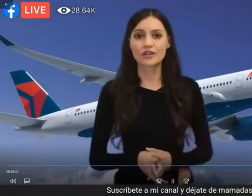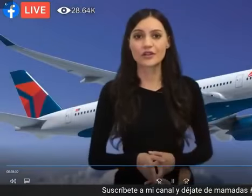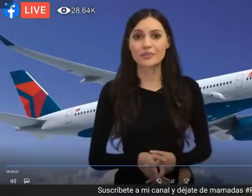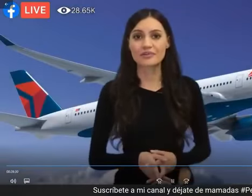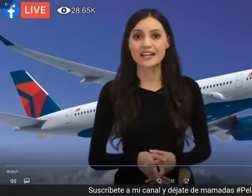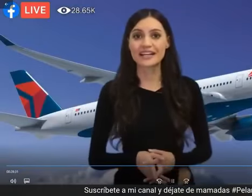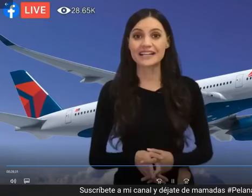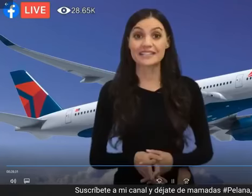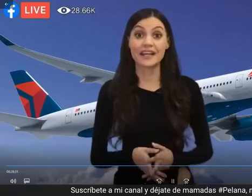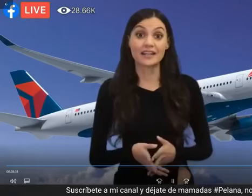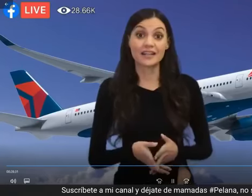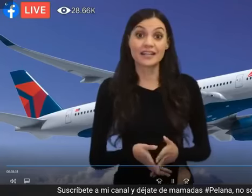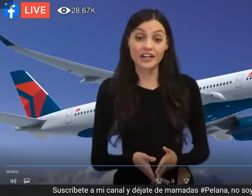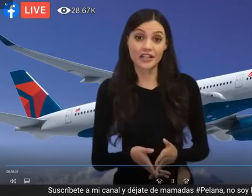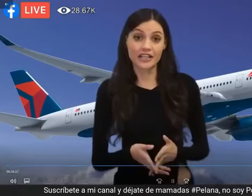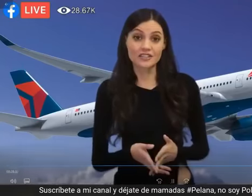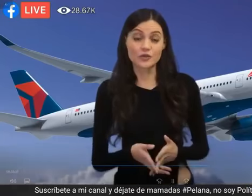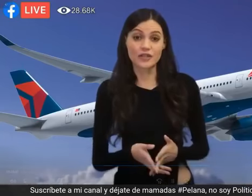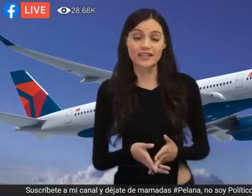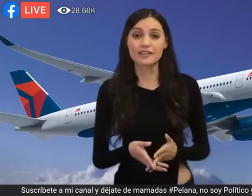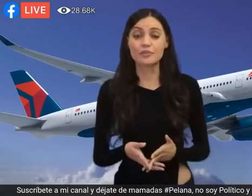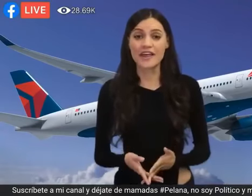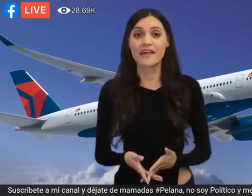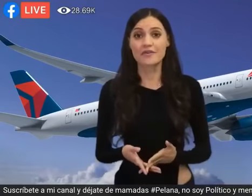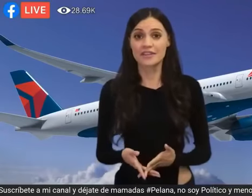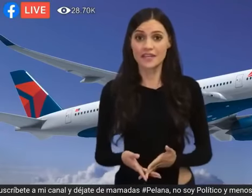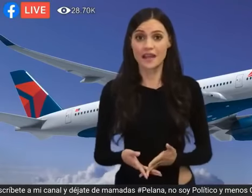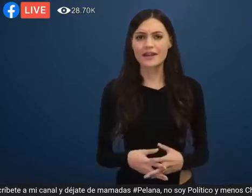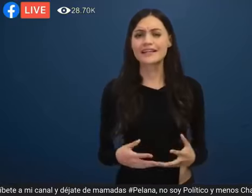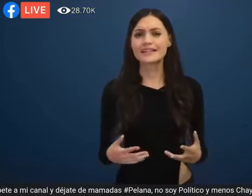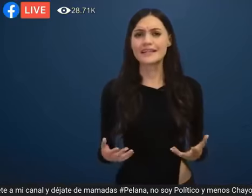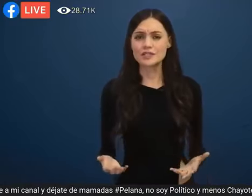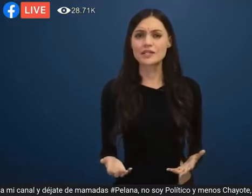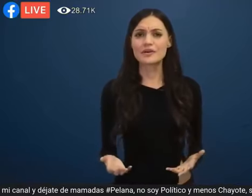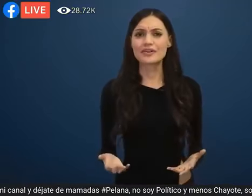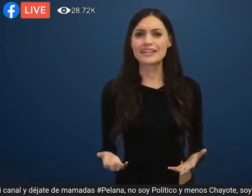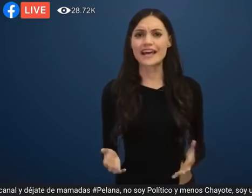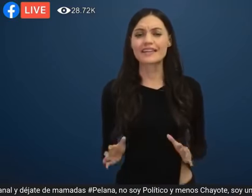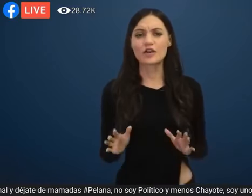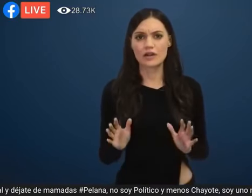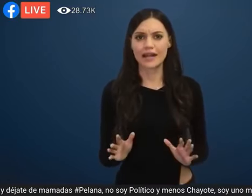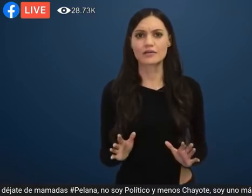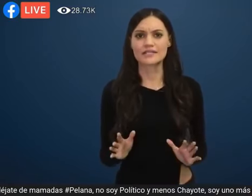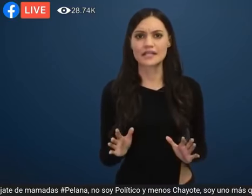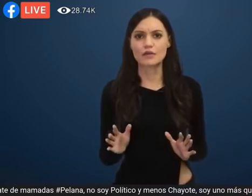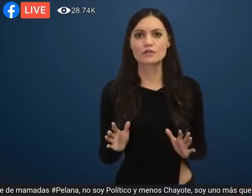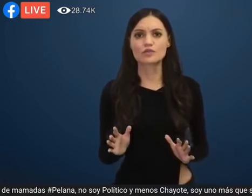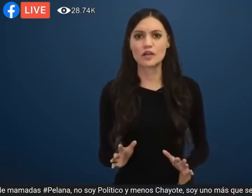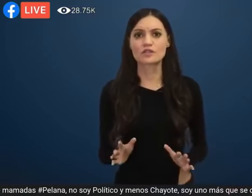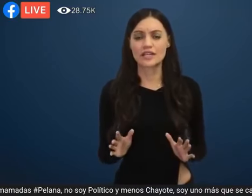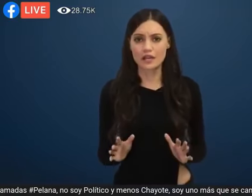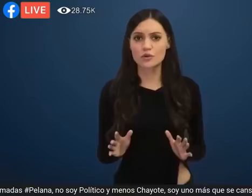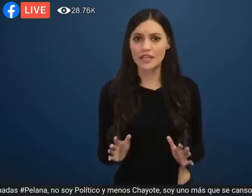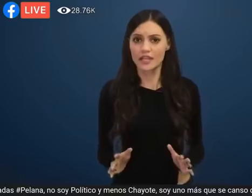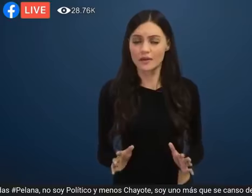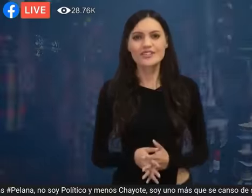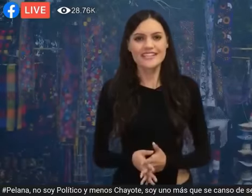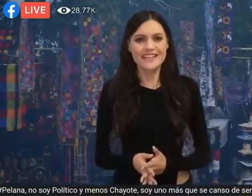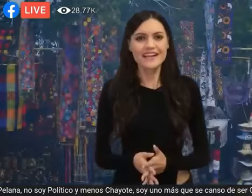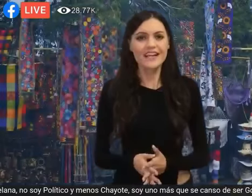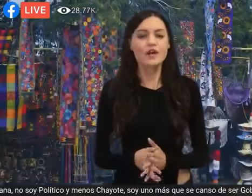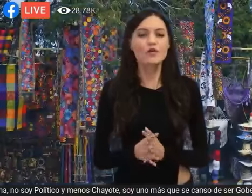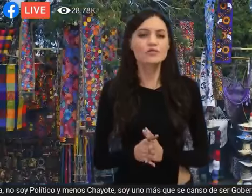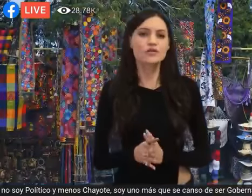vuelo redondo de primera clase en Delta Airlines durante la temporada navideña. Para que te des una mejor idea de lo caro que salieron los vuelos de Carlos